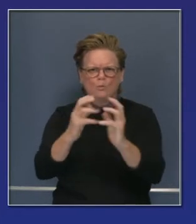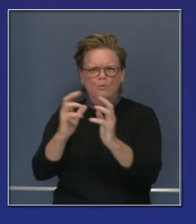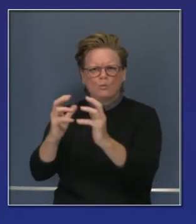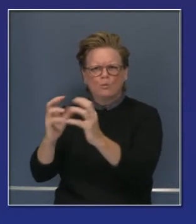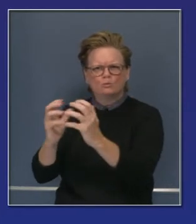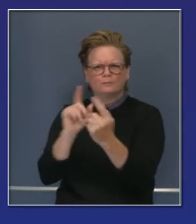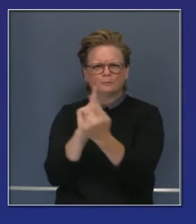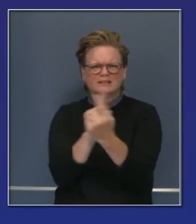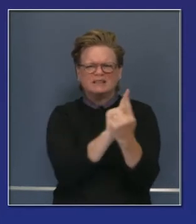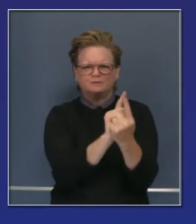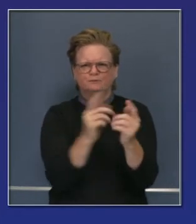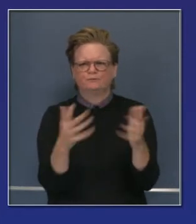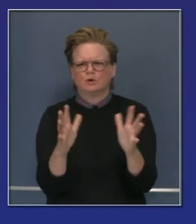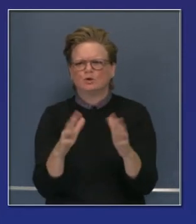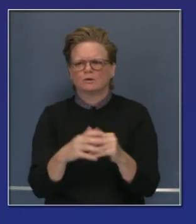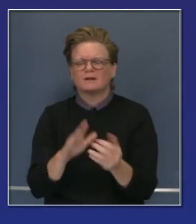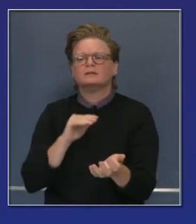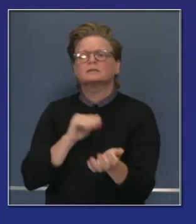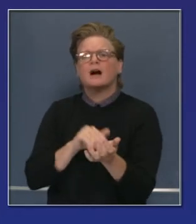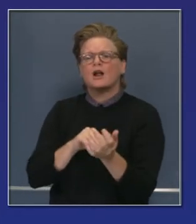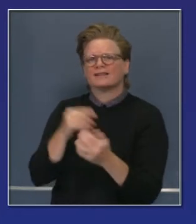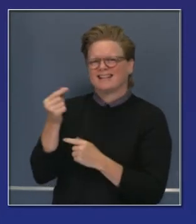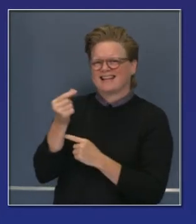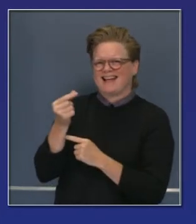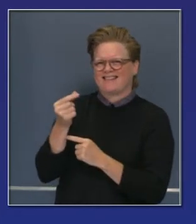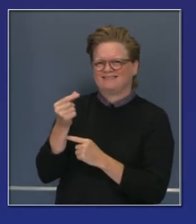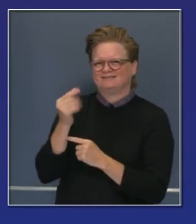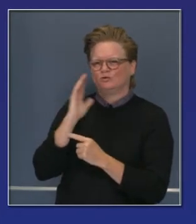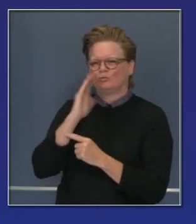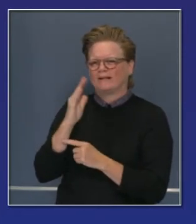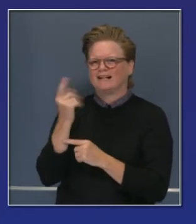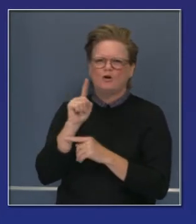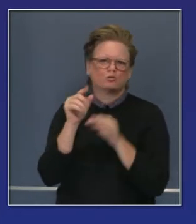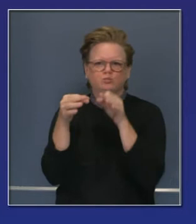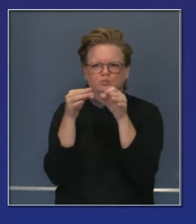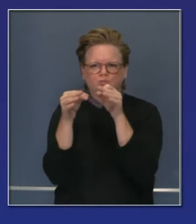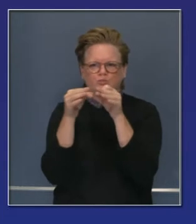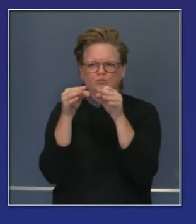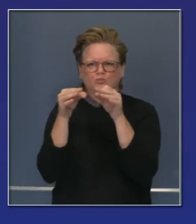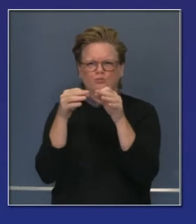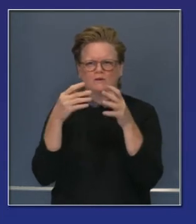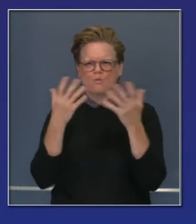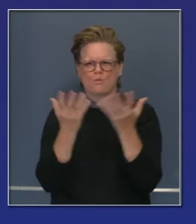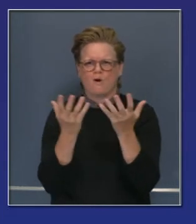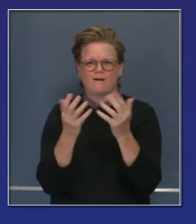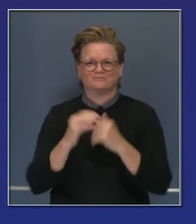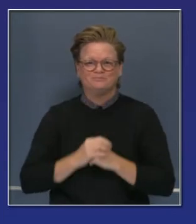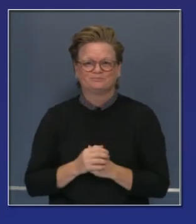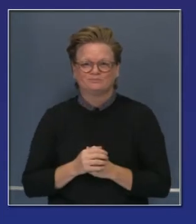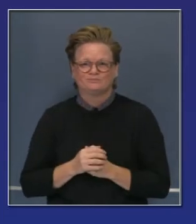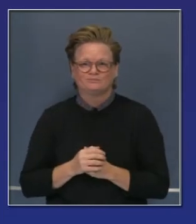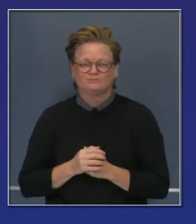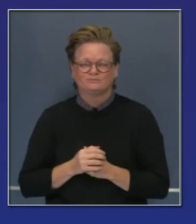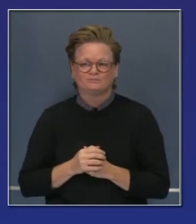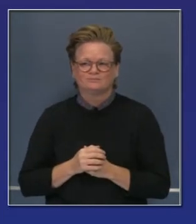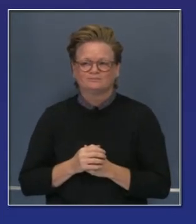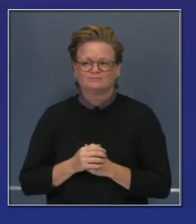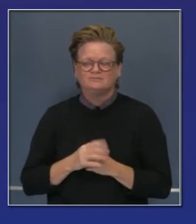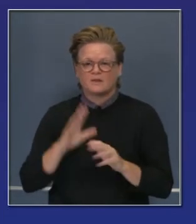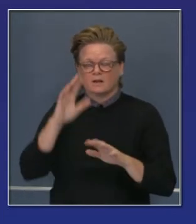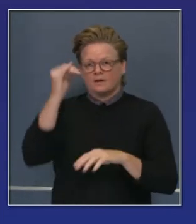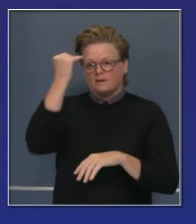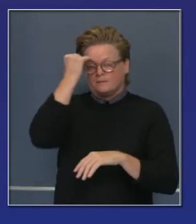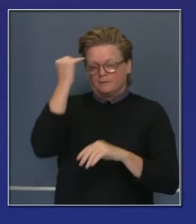doctor Galli en un momento tomará el podio para explicarnos qué significa esto de, en cuanto a pautas, en cuanto a sectores, en cuestión